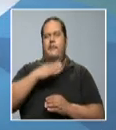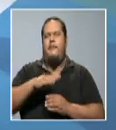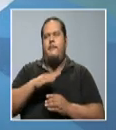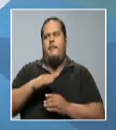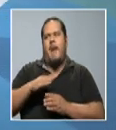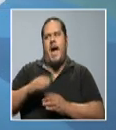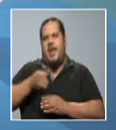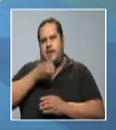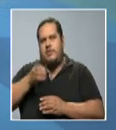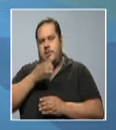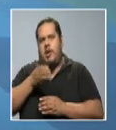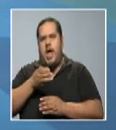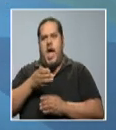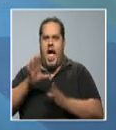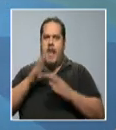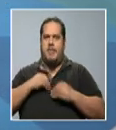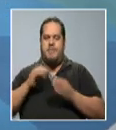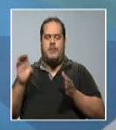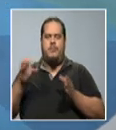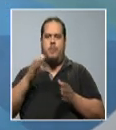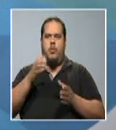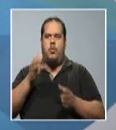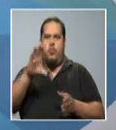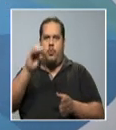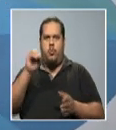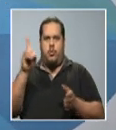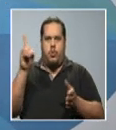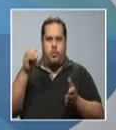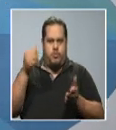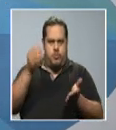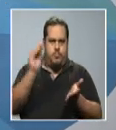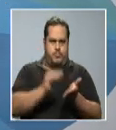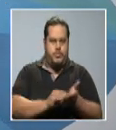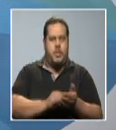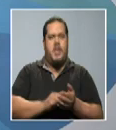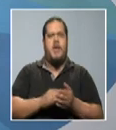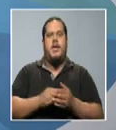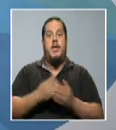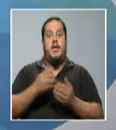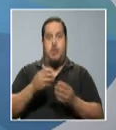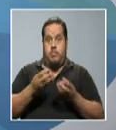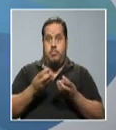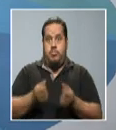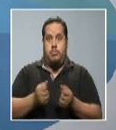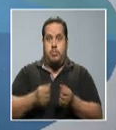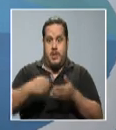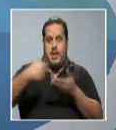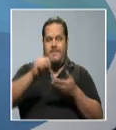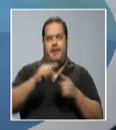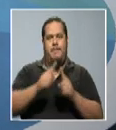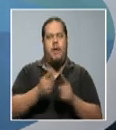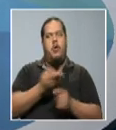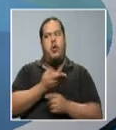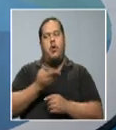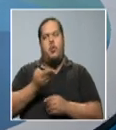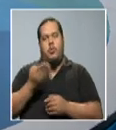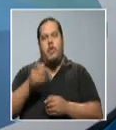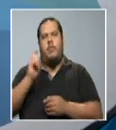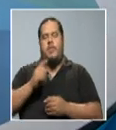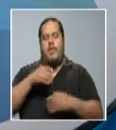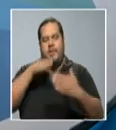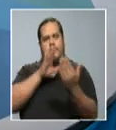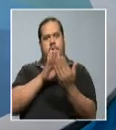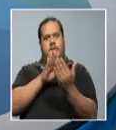aceptan poner un codeudor. Eso funciona y de pronto van a calificar, pero cuando llegue el momento de hacerle frente a la